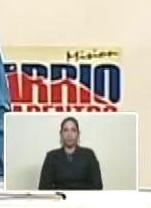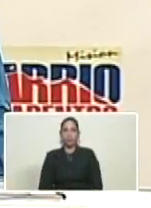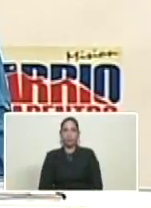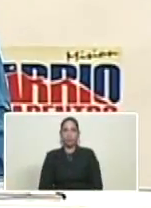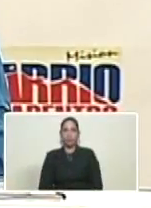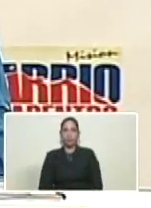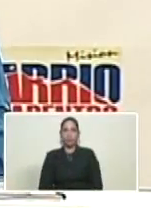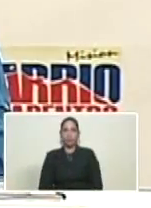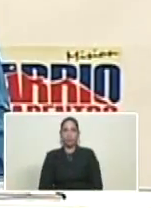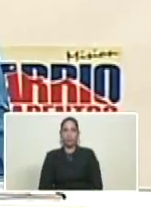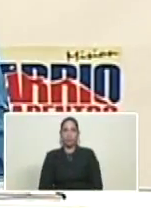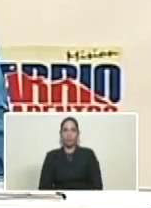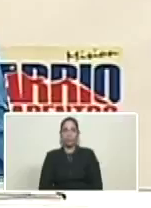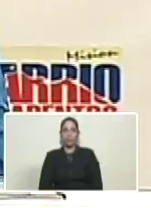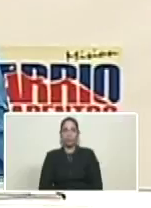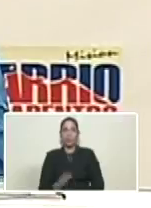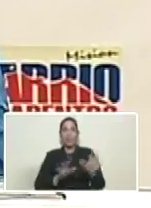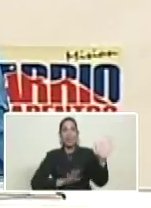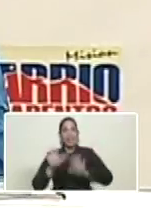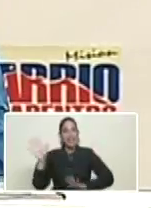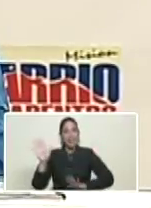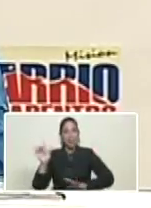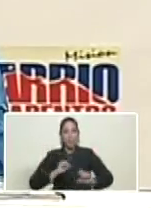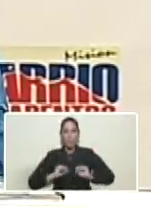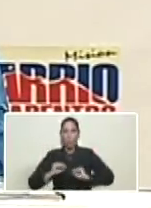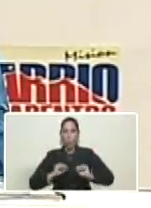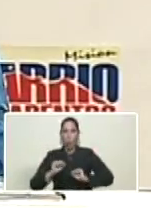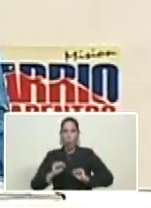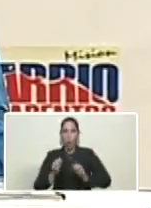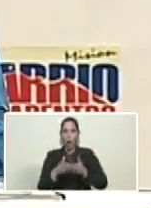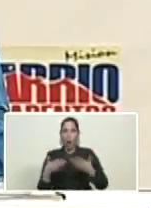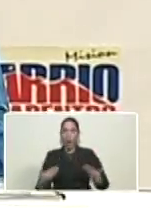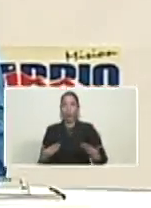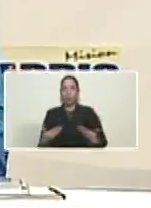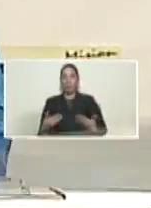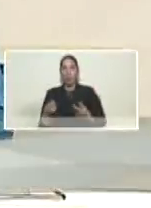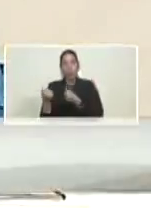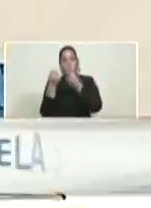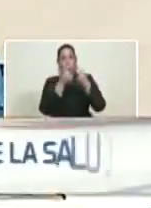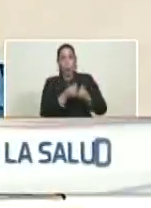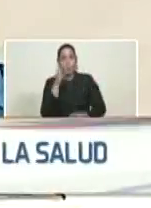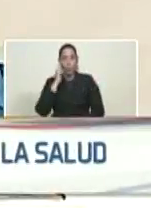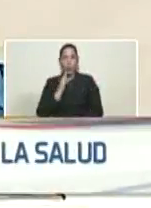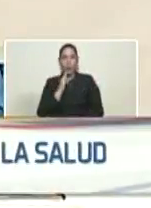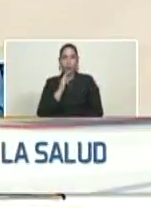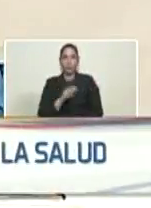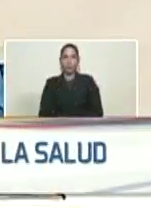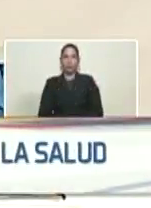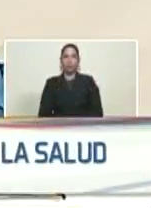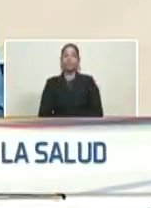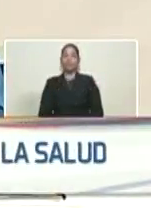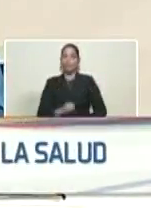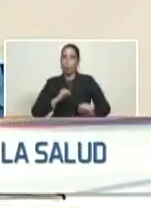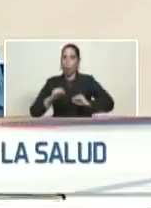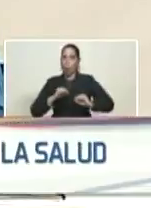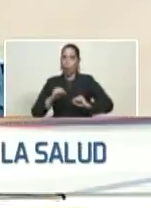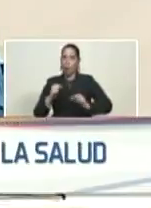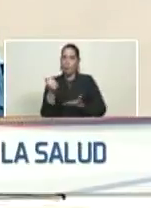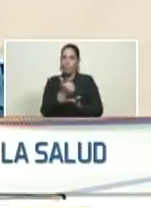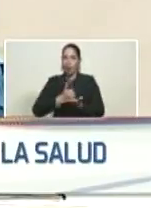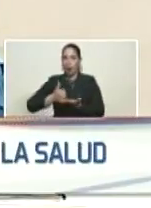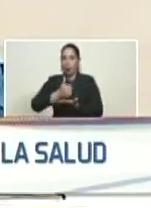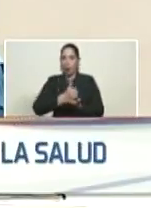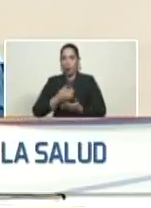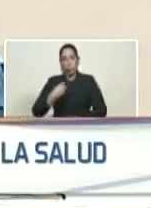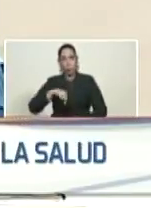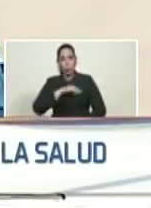Nosotros tenemos entre los 15 motores de la agenda económica bolivariana el motor farmacéutico y hemos hecho